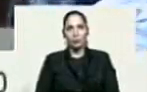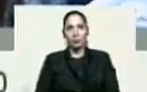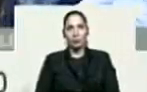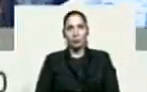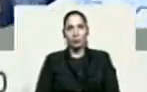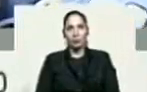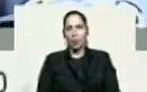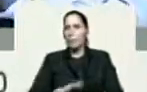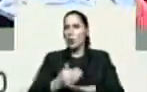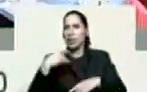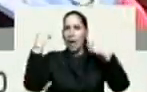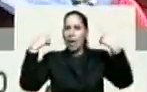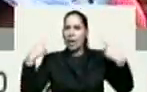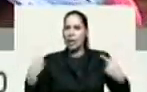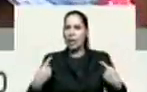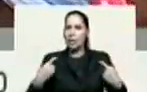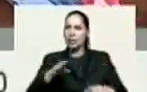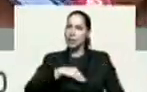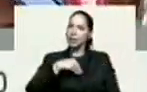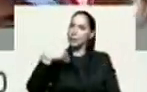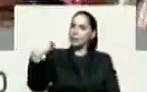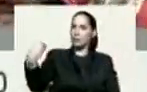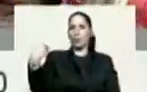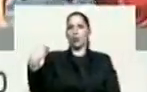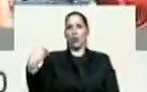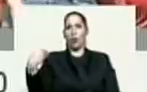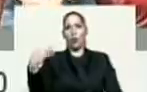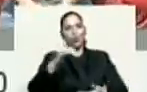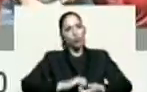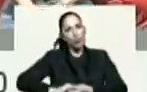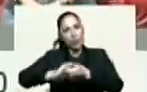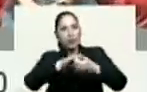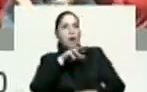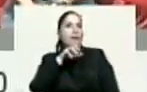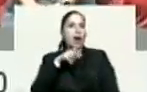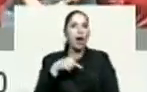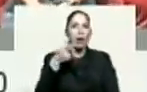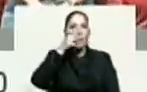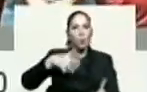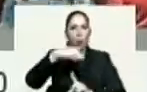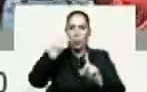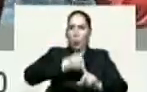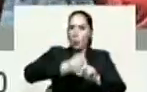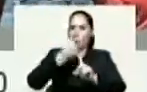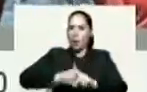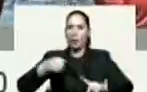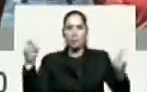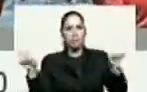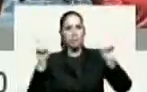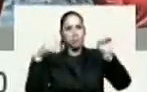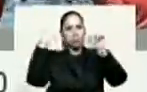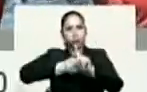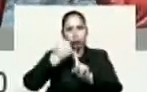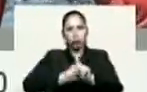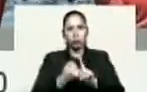¿Por qué Alí Primera se inspiró en Trujillo para hablarle al pueblo de combate, de batallas y de victoria?